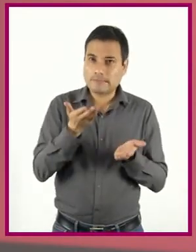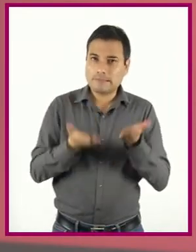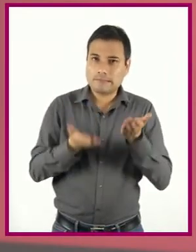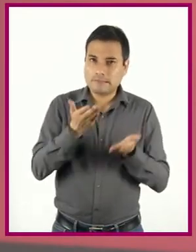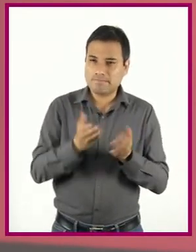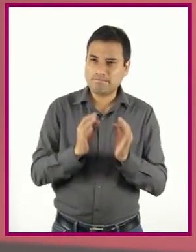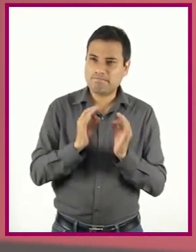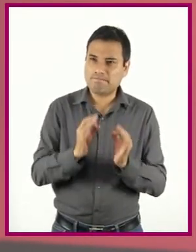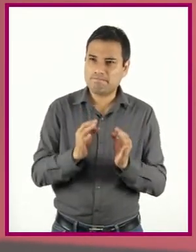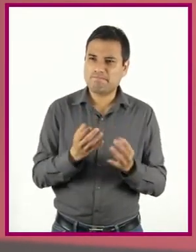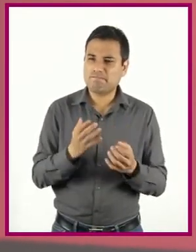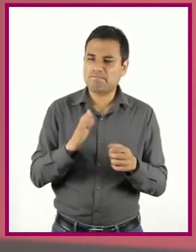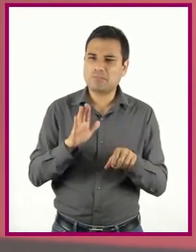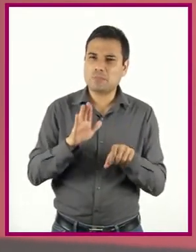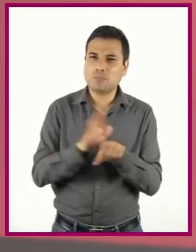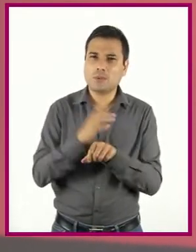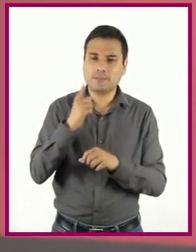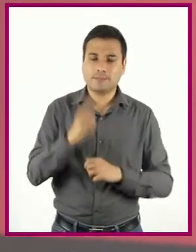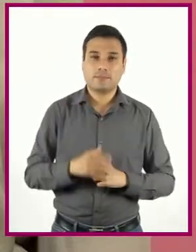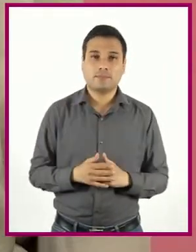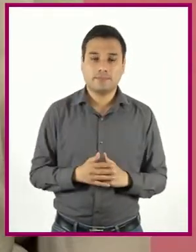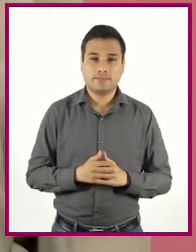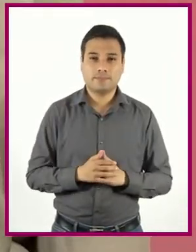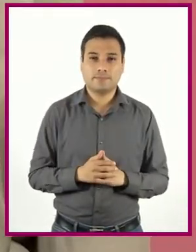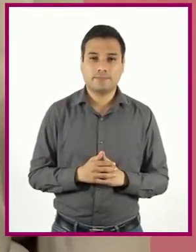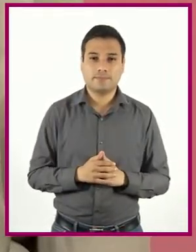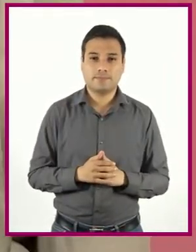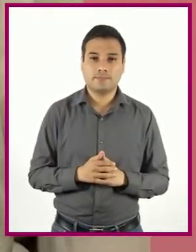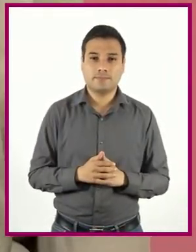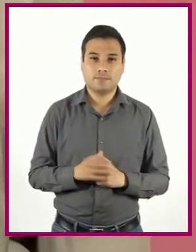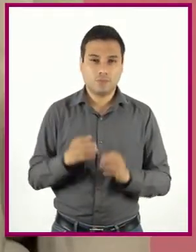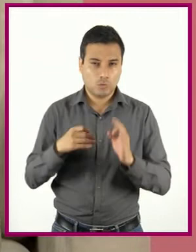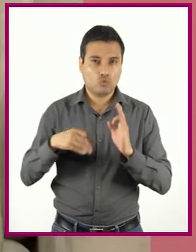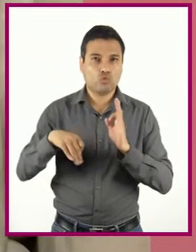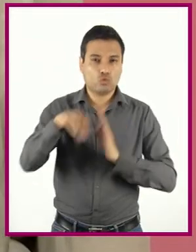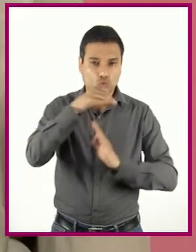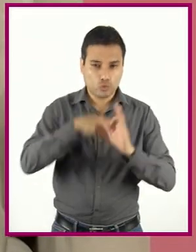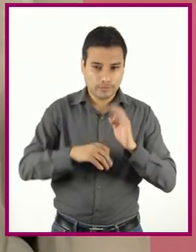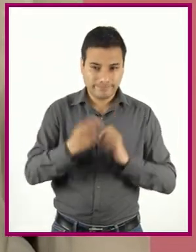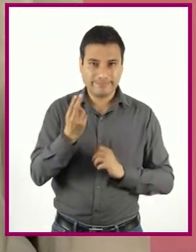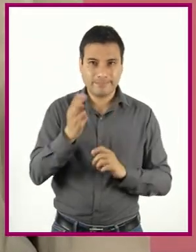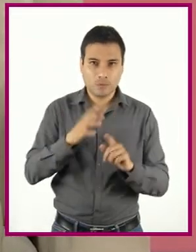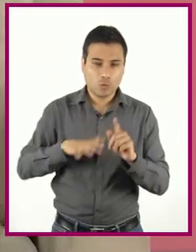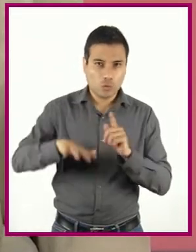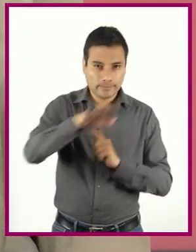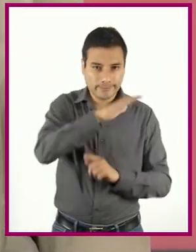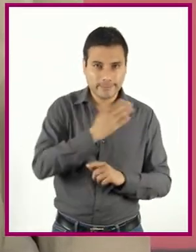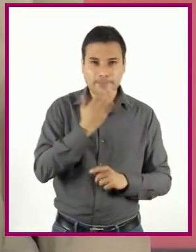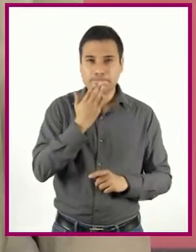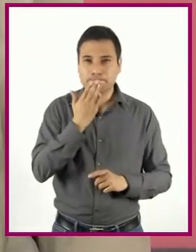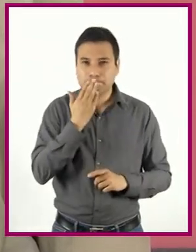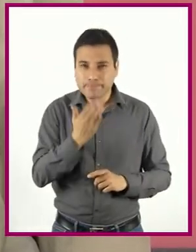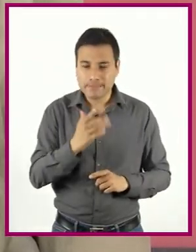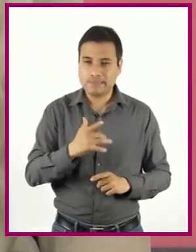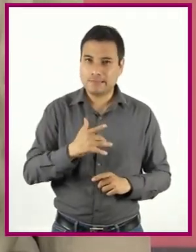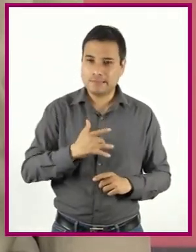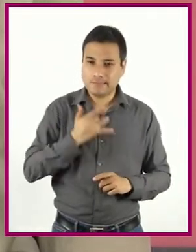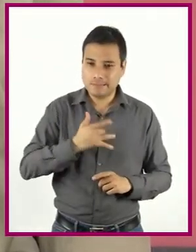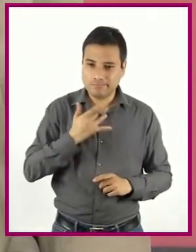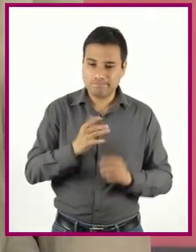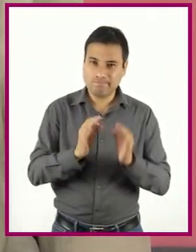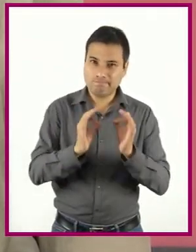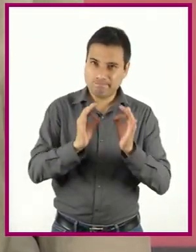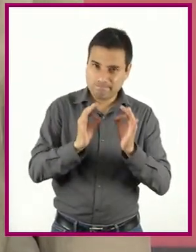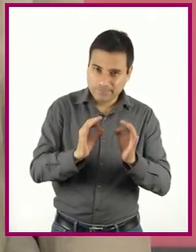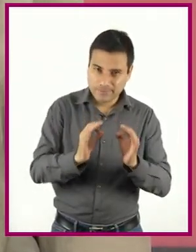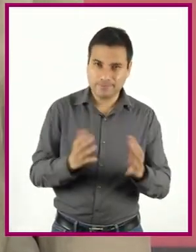adversa ante la pandemia? Es importante que todos generemos ambientes de confianza, que busquemos ambientes de